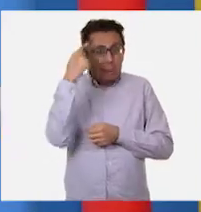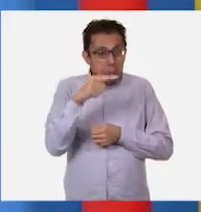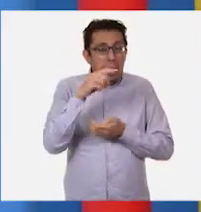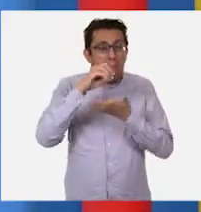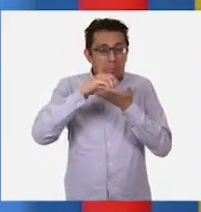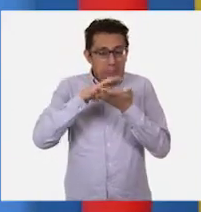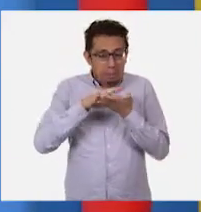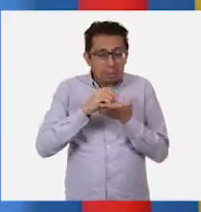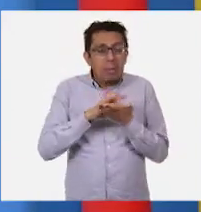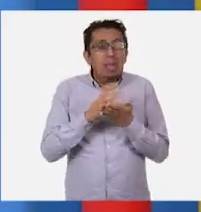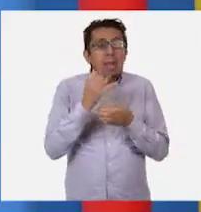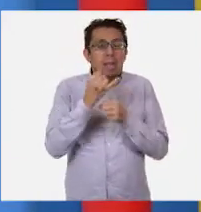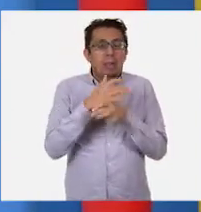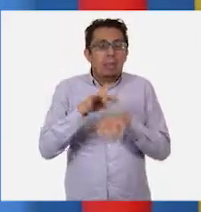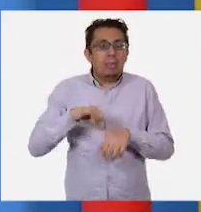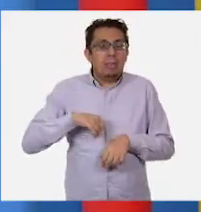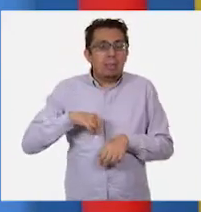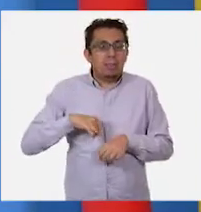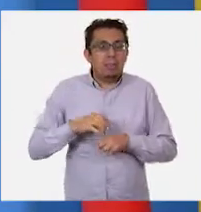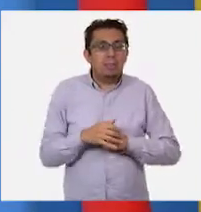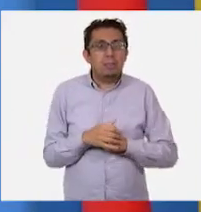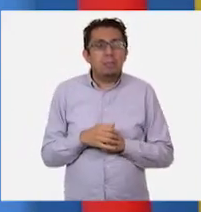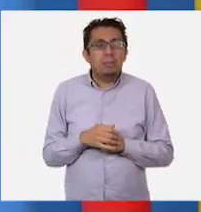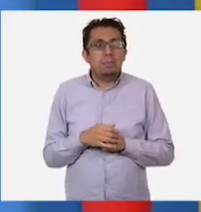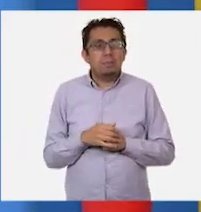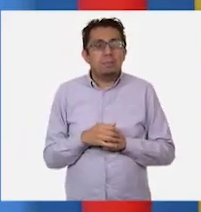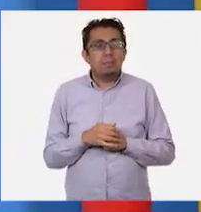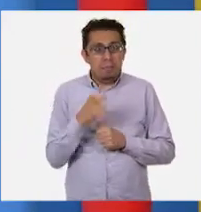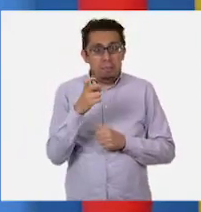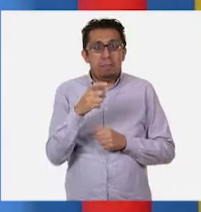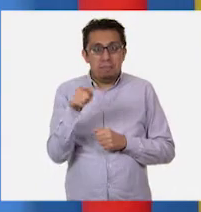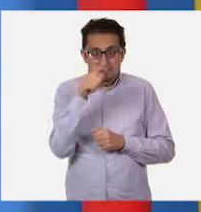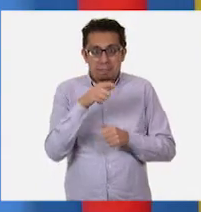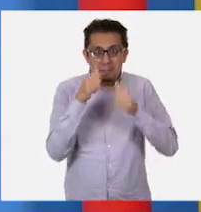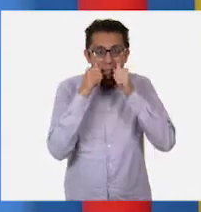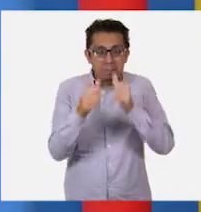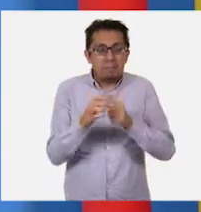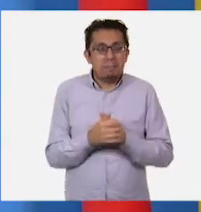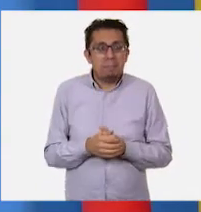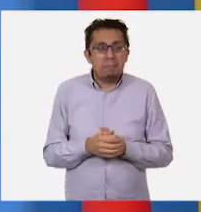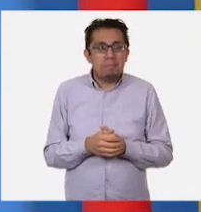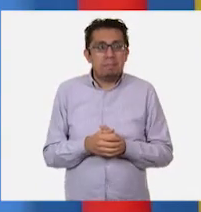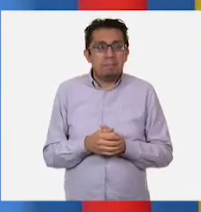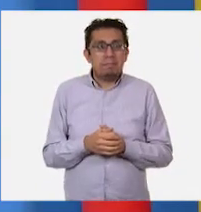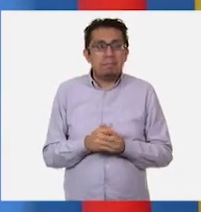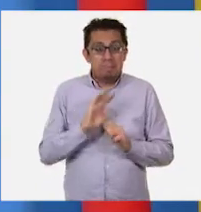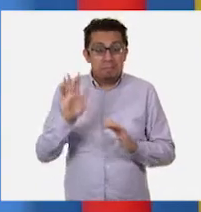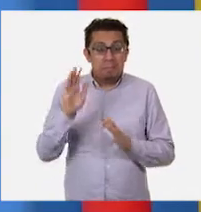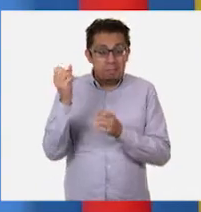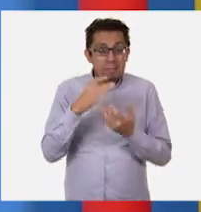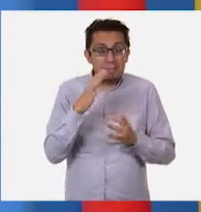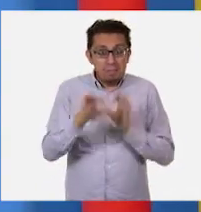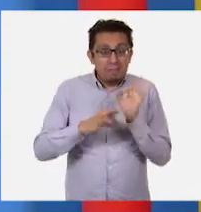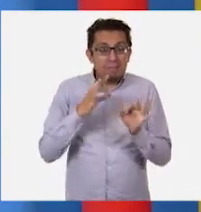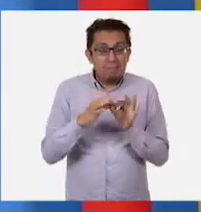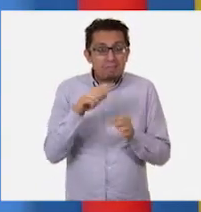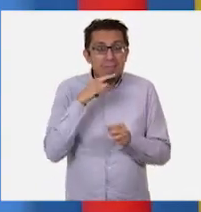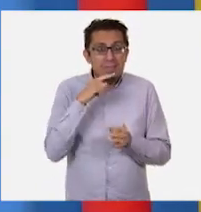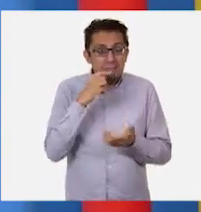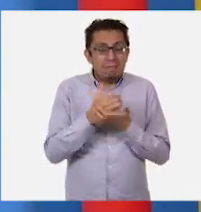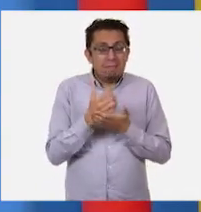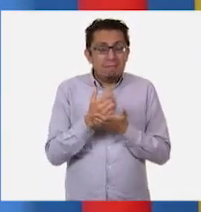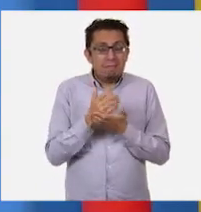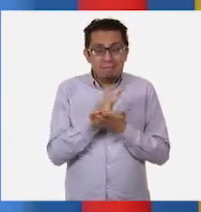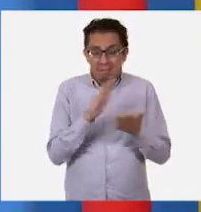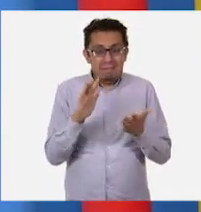nota de la información interesante que no se deben perder, ¿eh? Así que, ¿ya fueron? ¿Ya tienen su lápiz? ¿Su cuaderno? ¿Ya